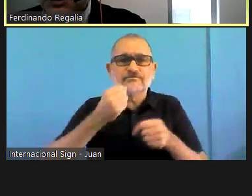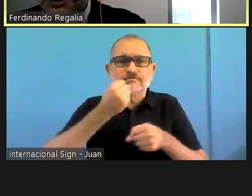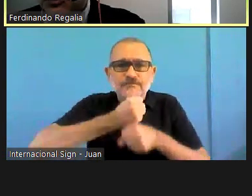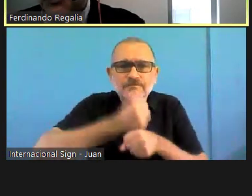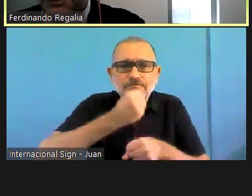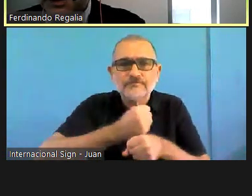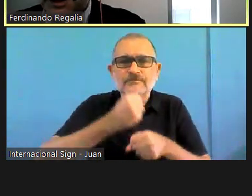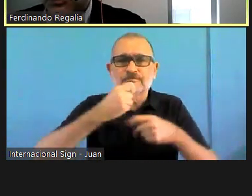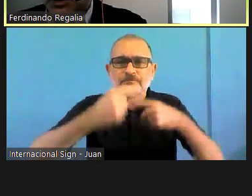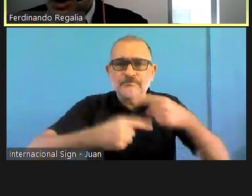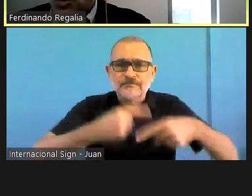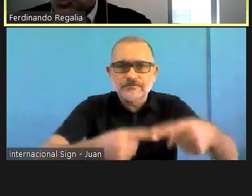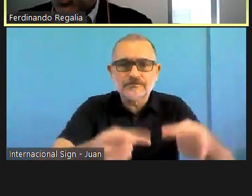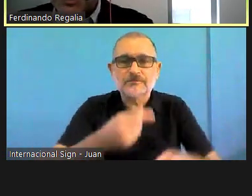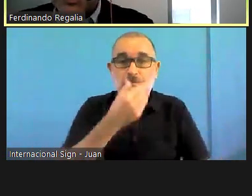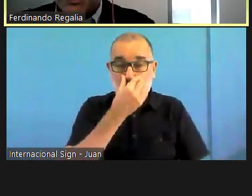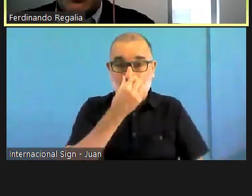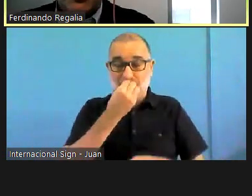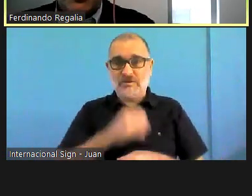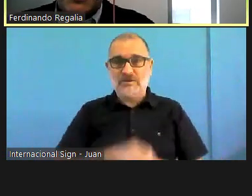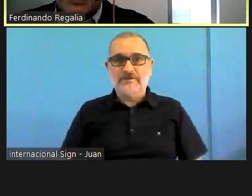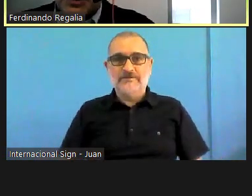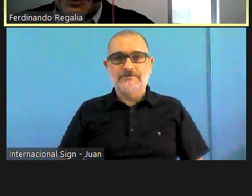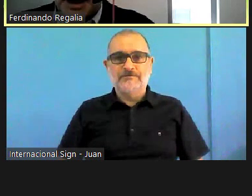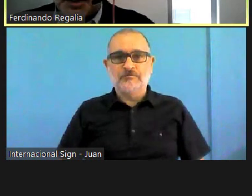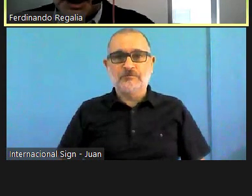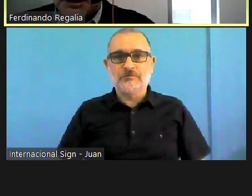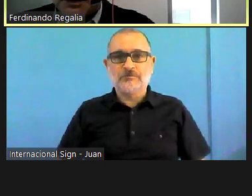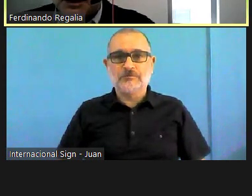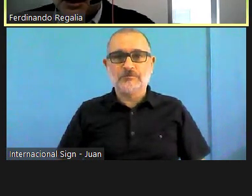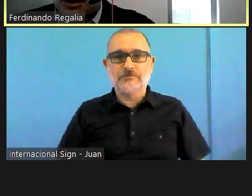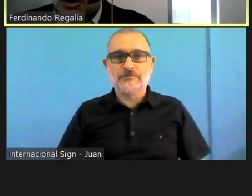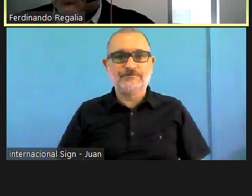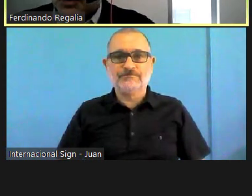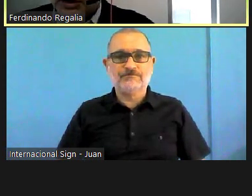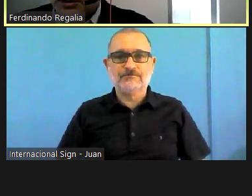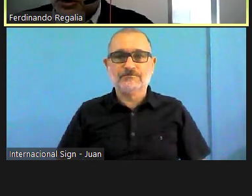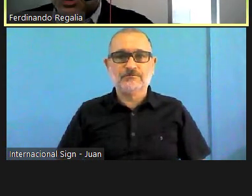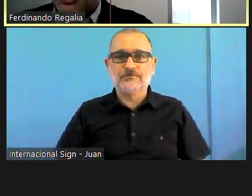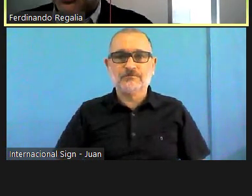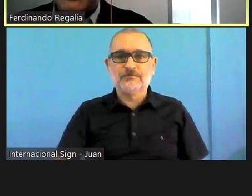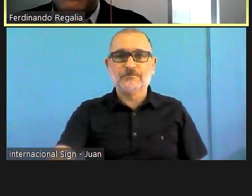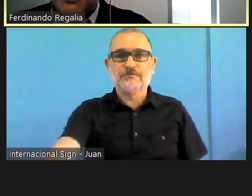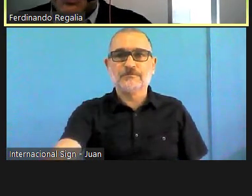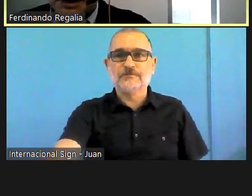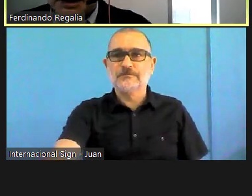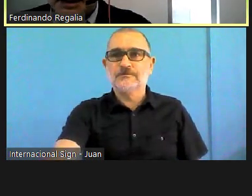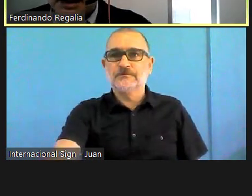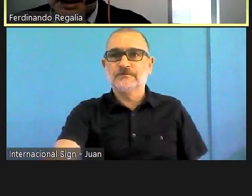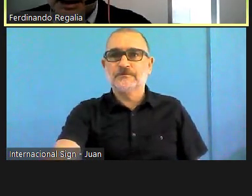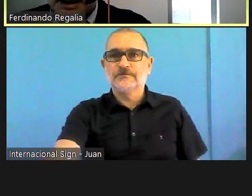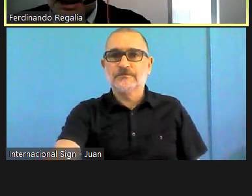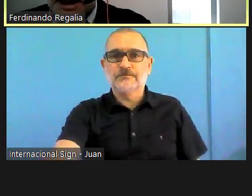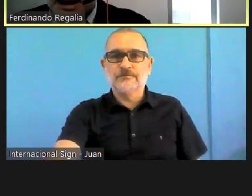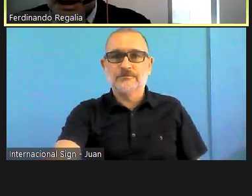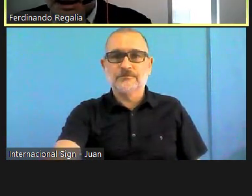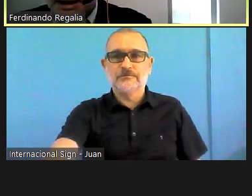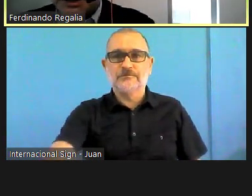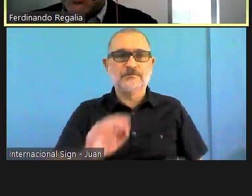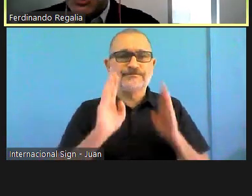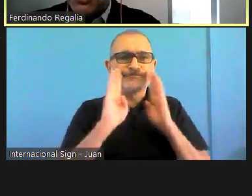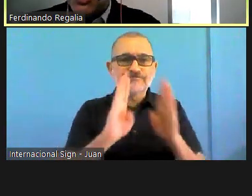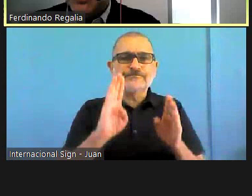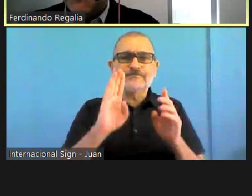esto, pero muchos países no pagan lo suficiente para averiguar quién está en las primeras etapas de diabetes o quién es vulnerable a una